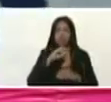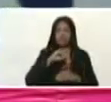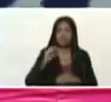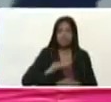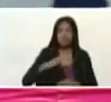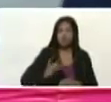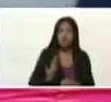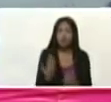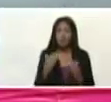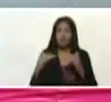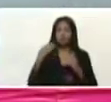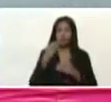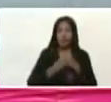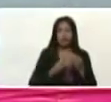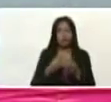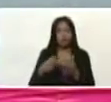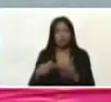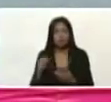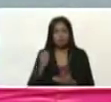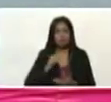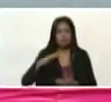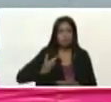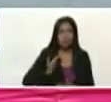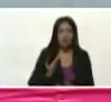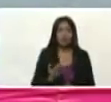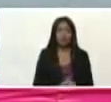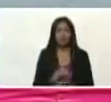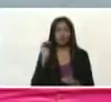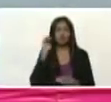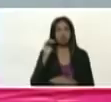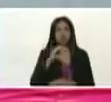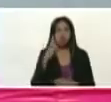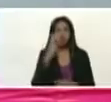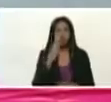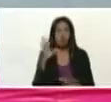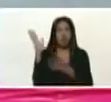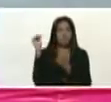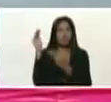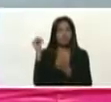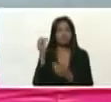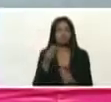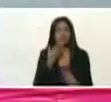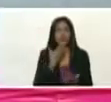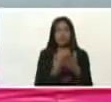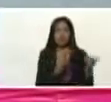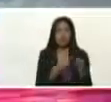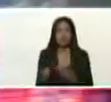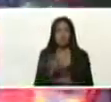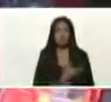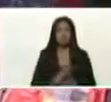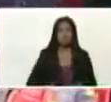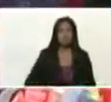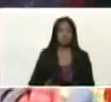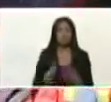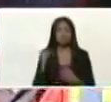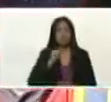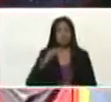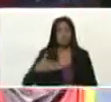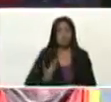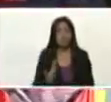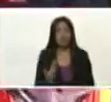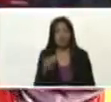sí podemos hacer las cosas bien y de que sí podemos ver el futuro con esperanza. Muchas gracias y bienvenido, presidente. Sí se puede, patria